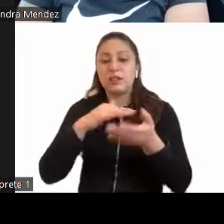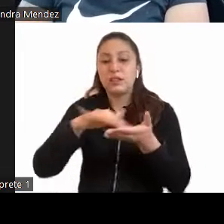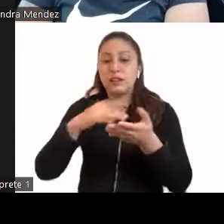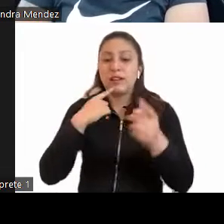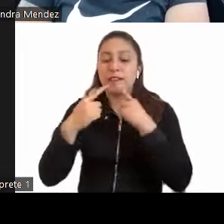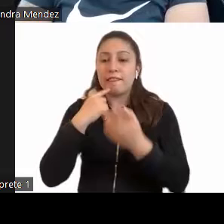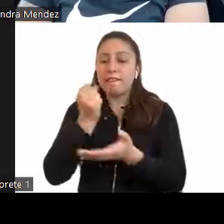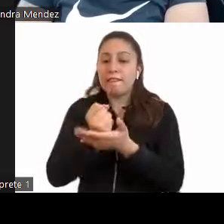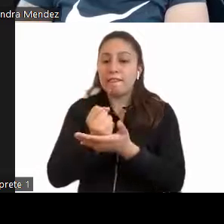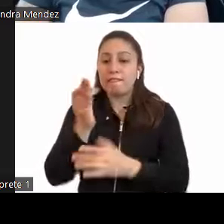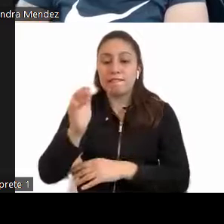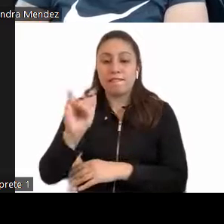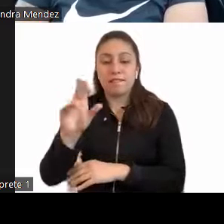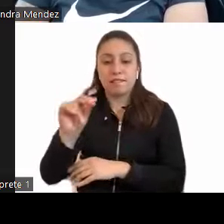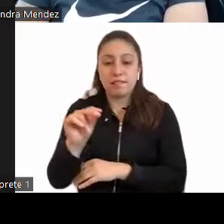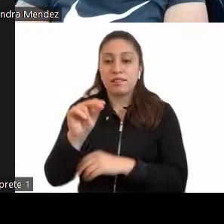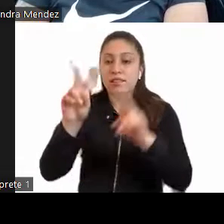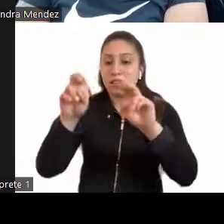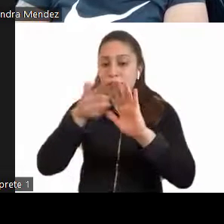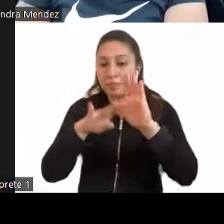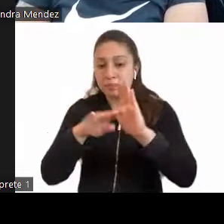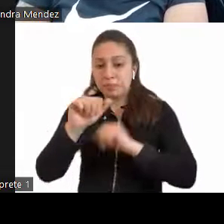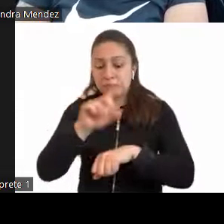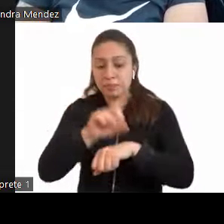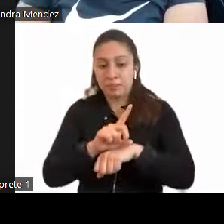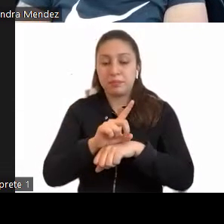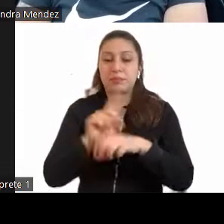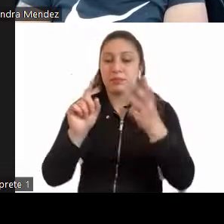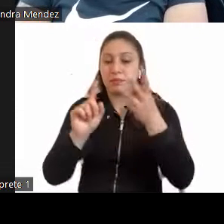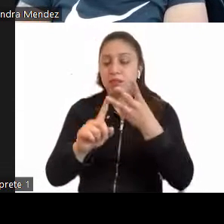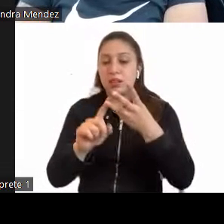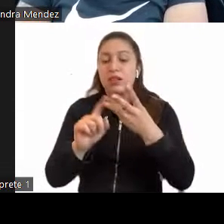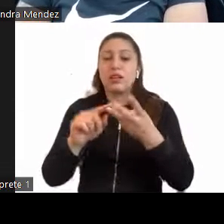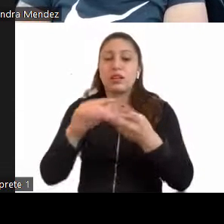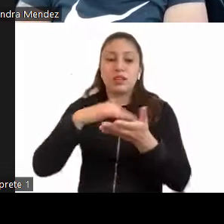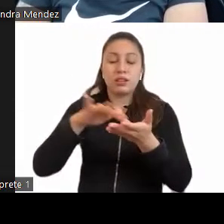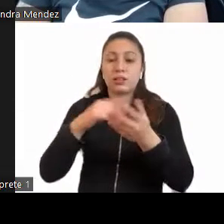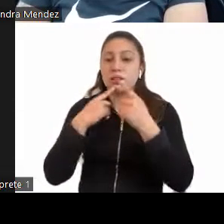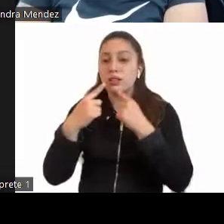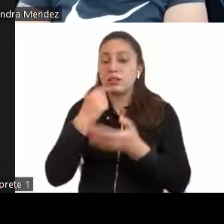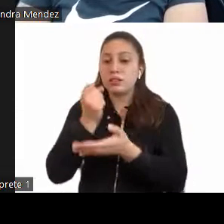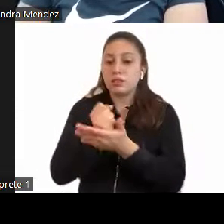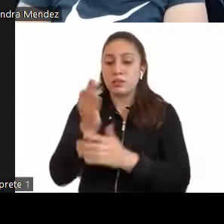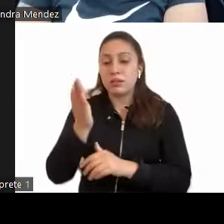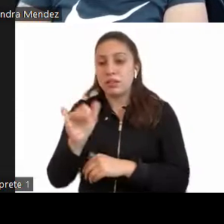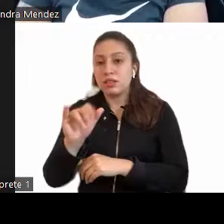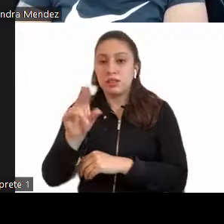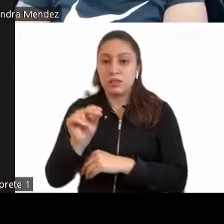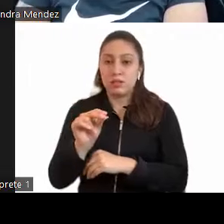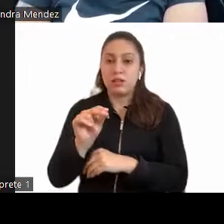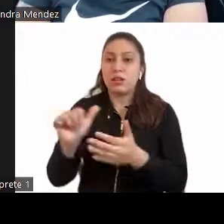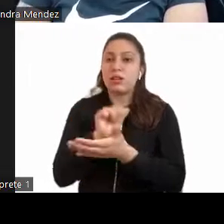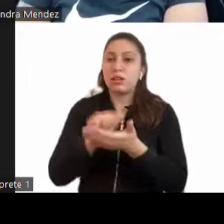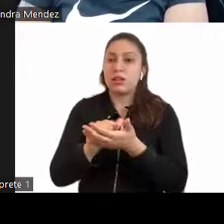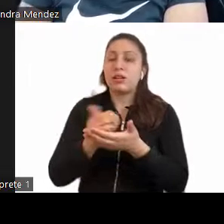discusión y en su caso aprobación del orden del día. Número 3, lectura, discusión y en su caso aprobación del acta de la